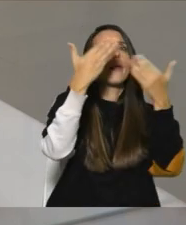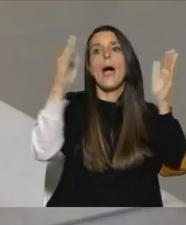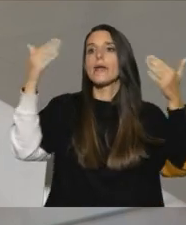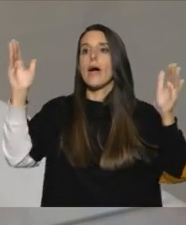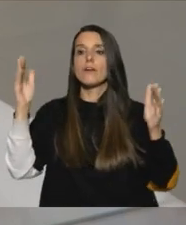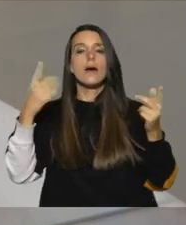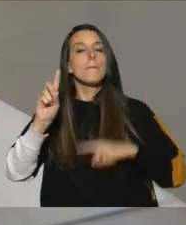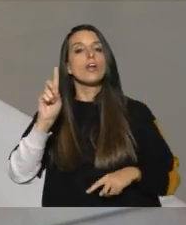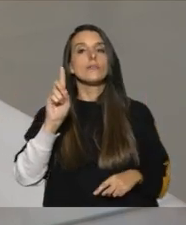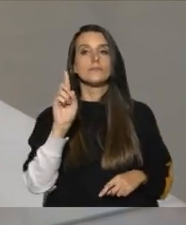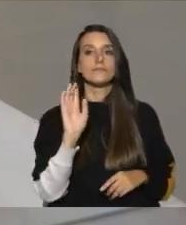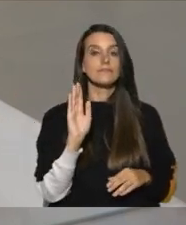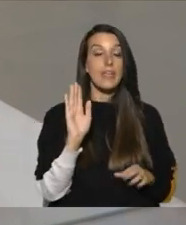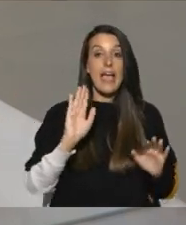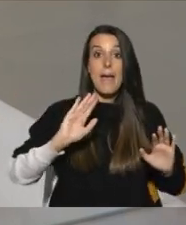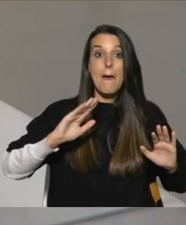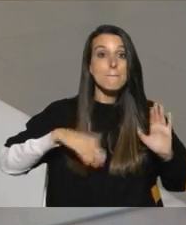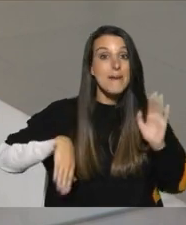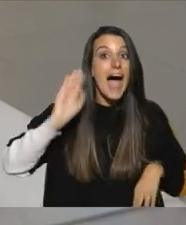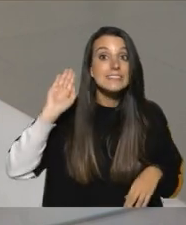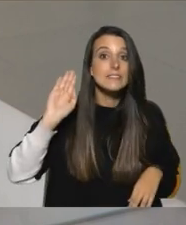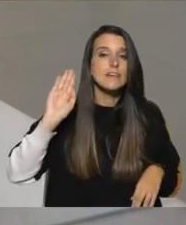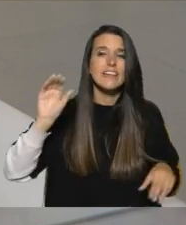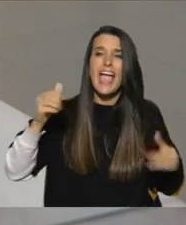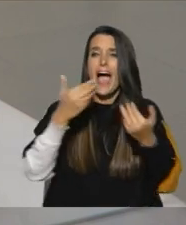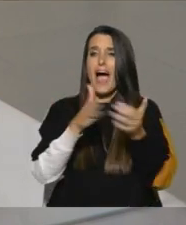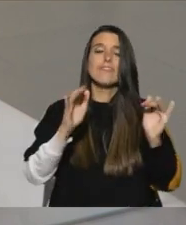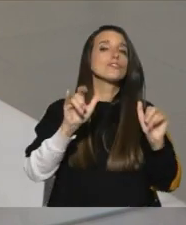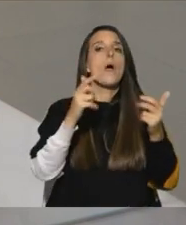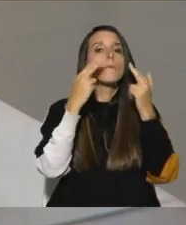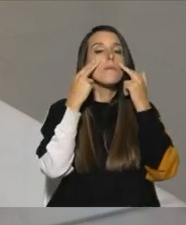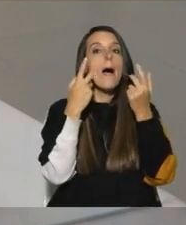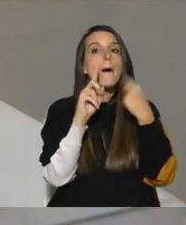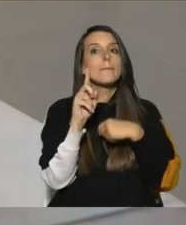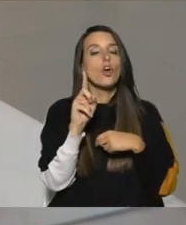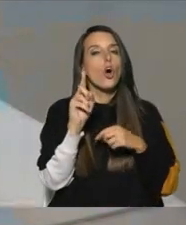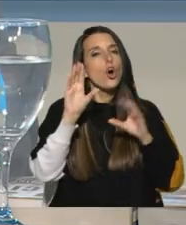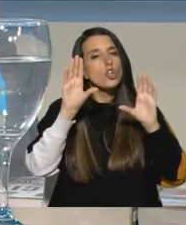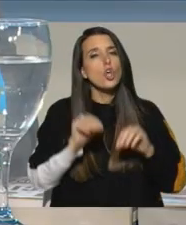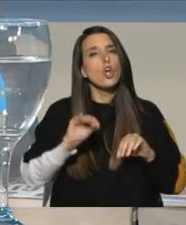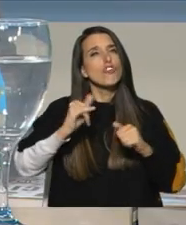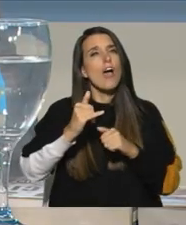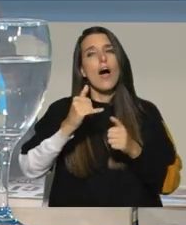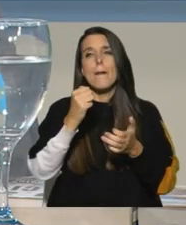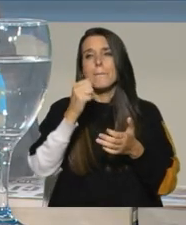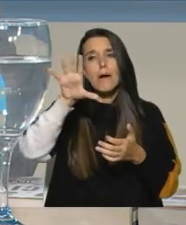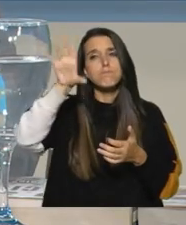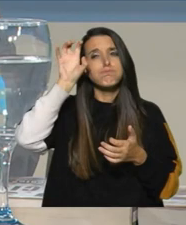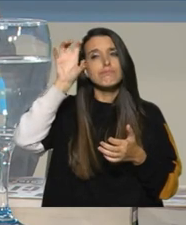Ahora, más de lo que se ha hecho, que se abran, no hay problema. Pero yo creo que todos los recordatorios que ya tenemos en toda la